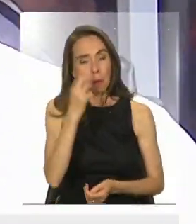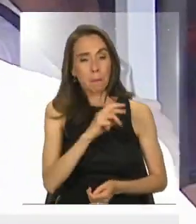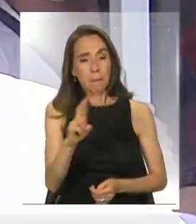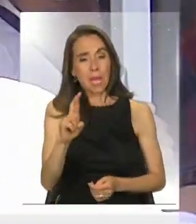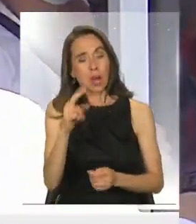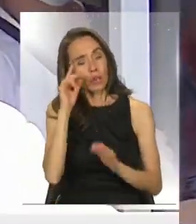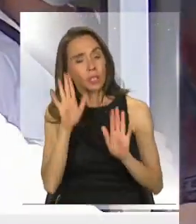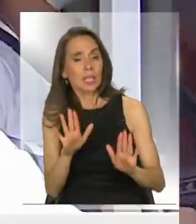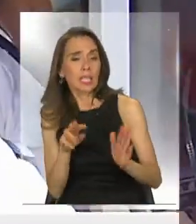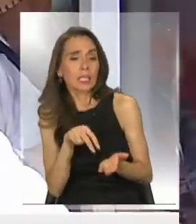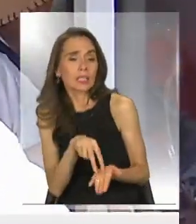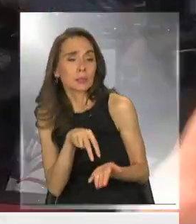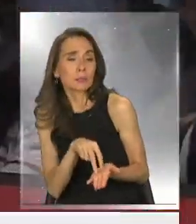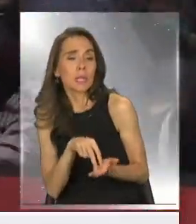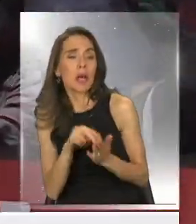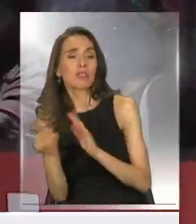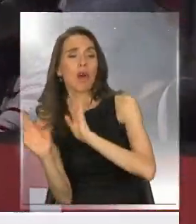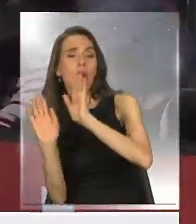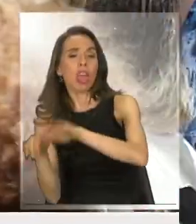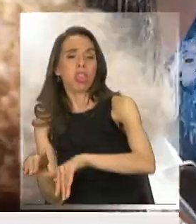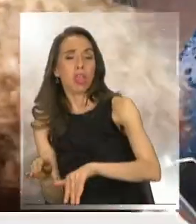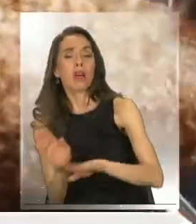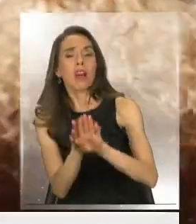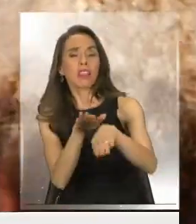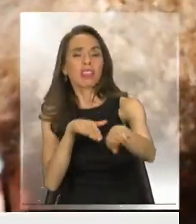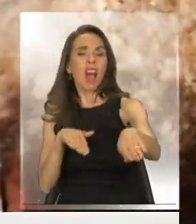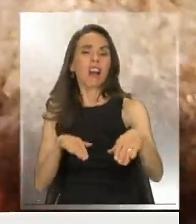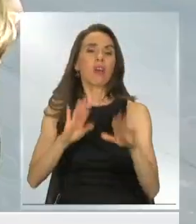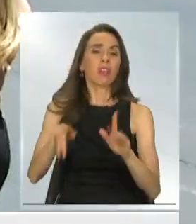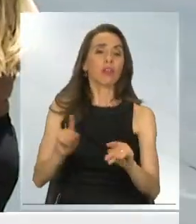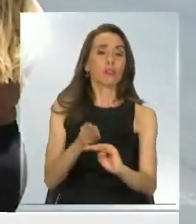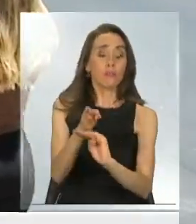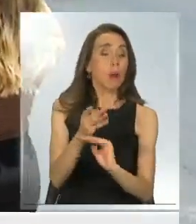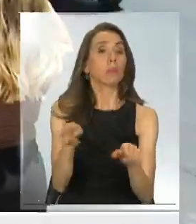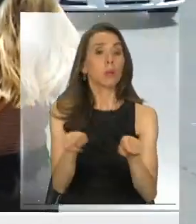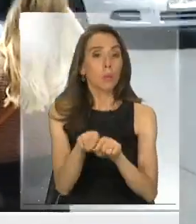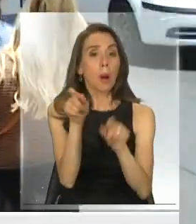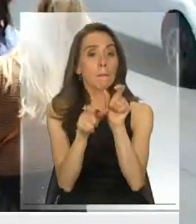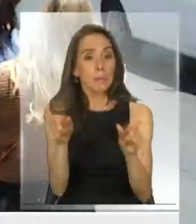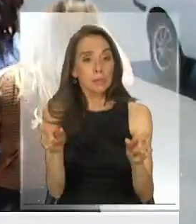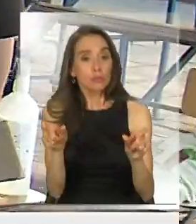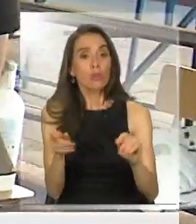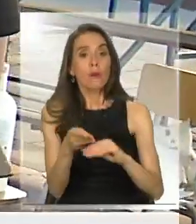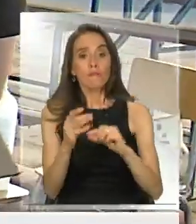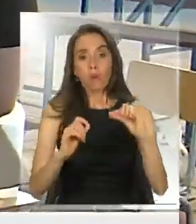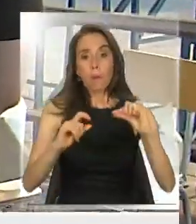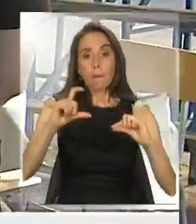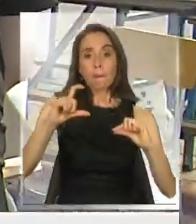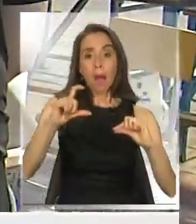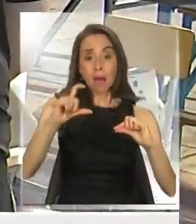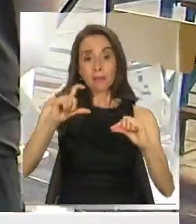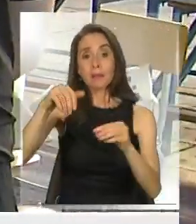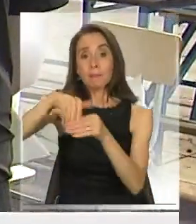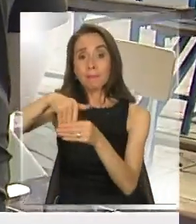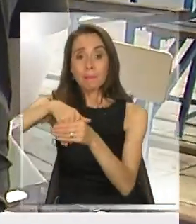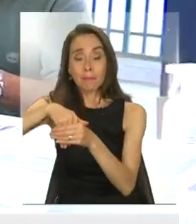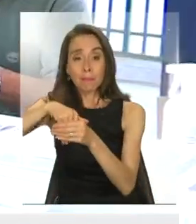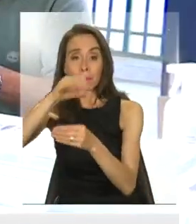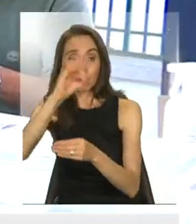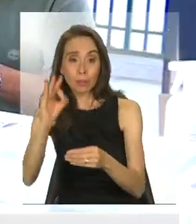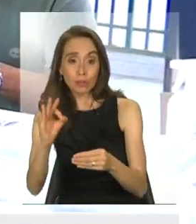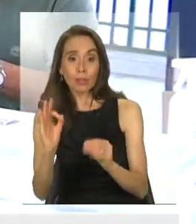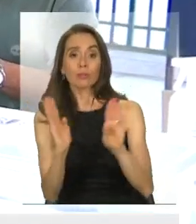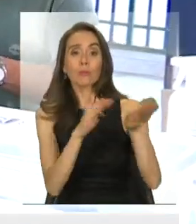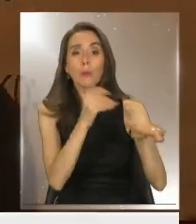largas esperas en paraderos y los tacos, pero eso no impidió un aumento en la participación que favoreció a Gabriel Boric. El magallánico